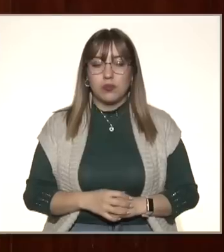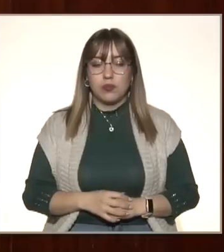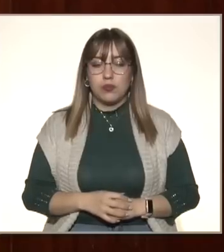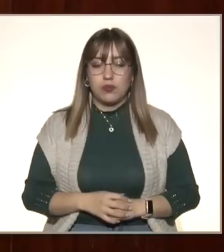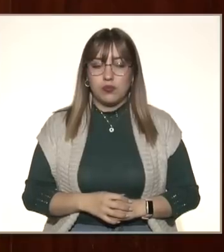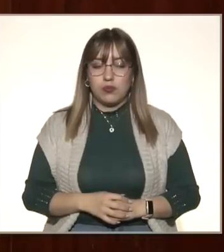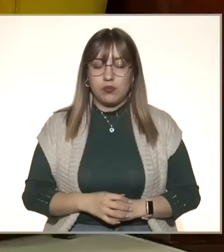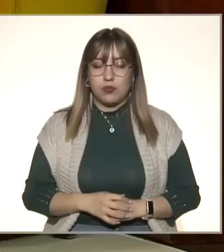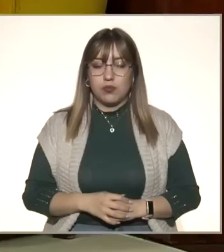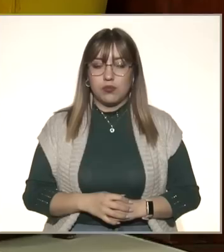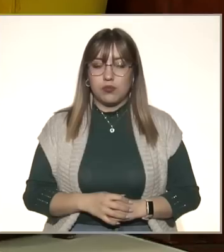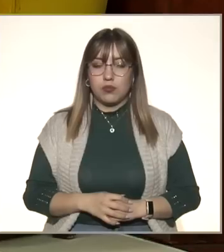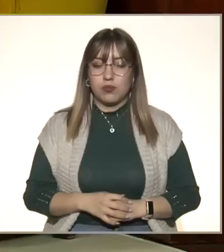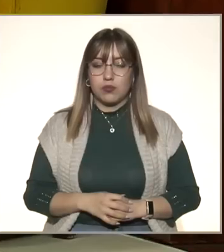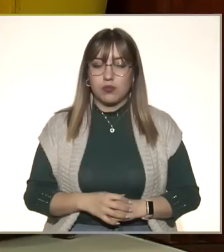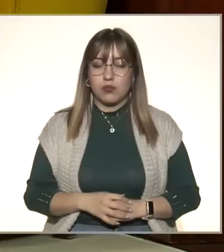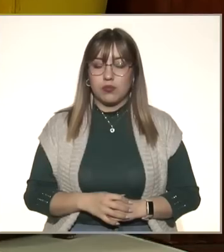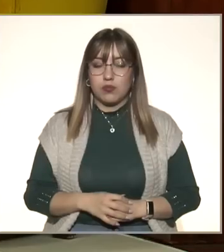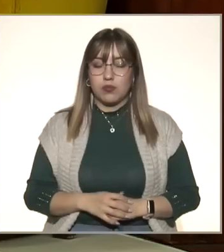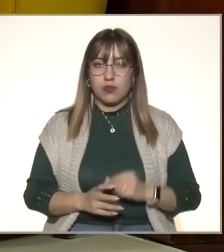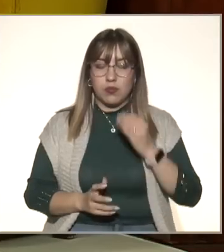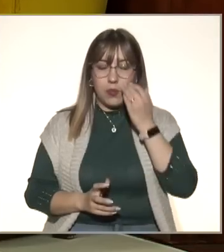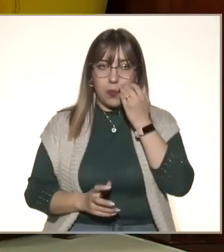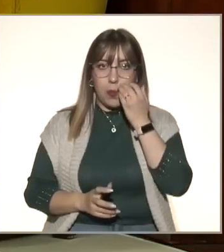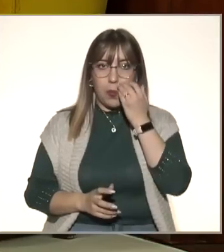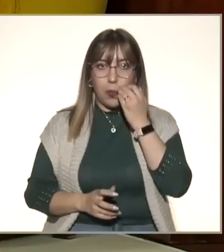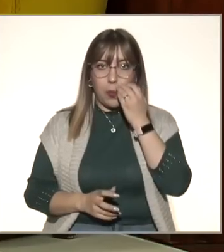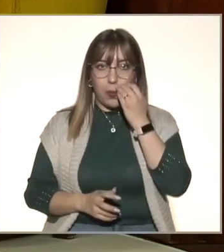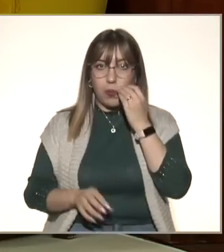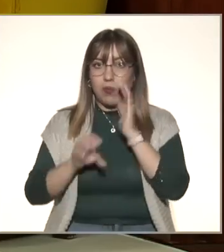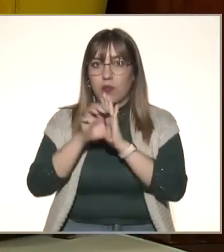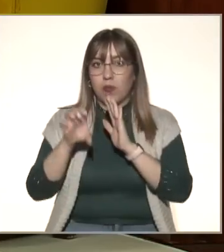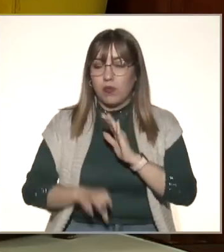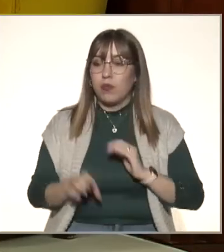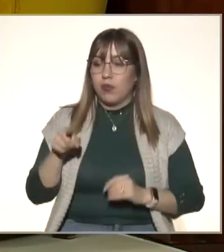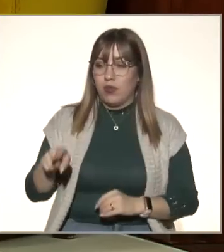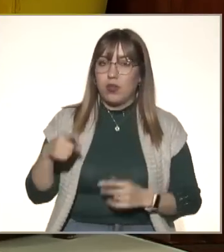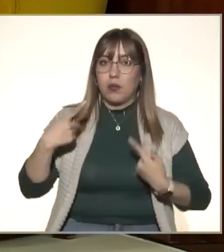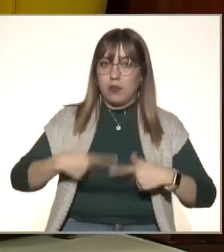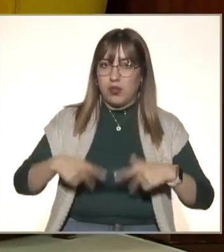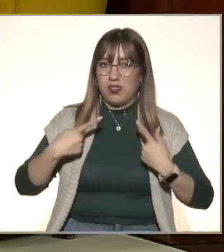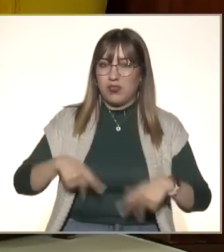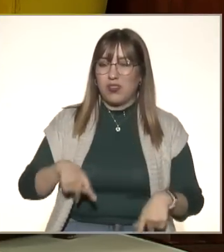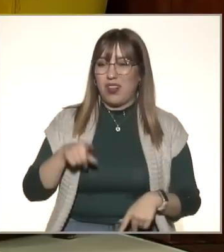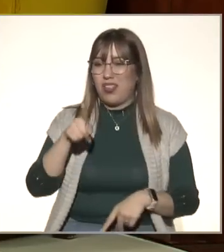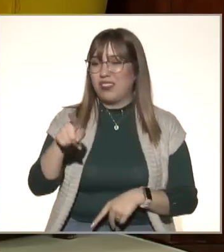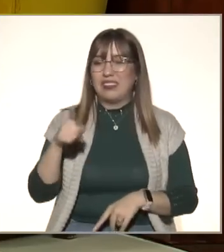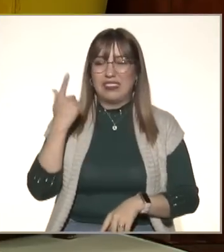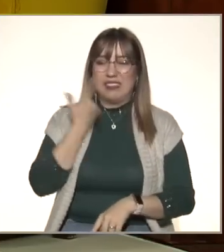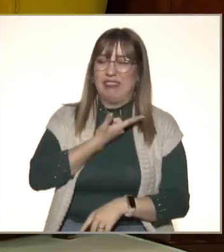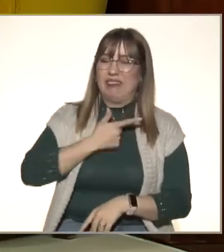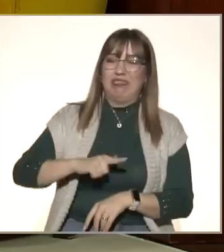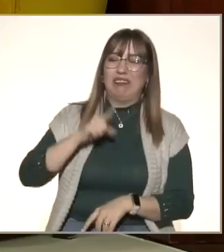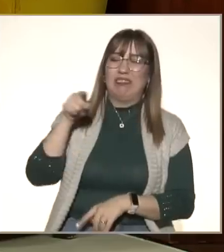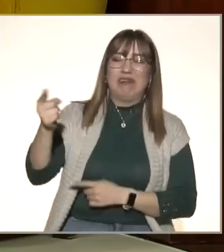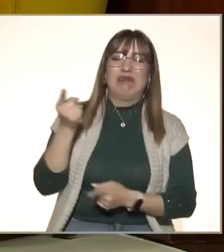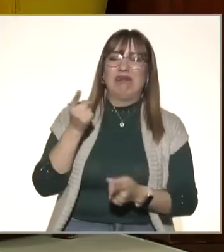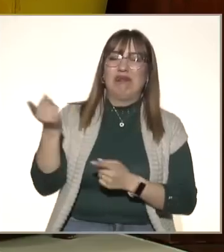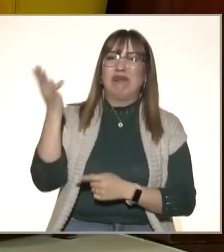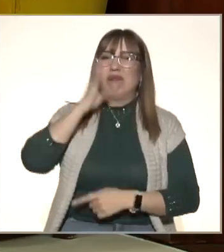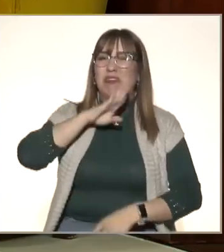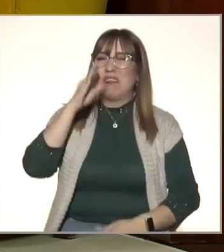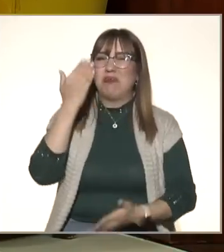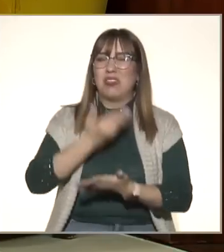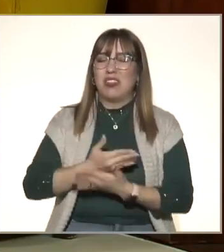acciones de esa persona son las que no están satisfaciendo alguna necesidad mía, ¿no? Porque generalmente